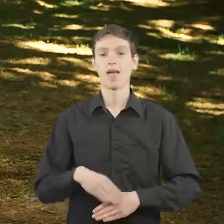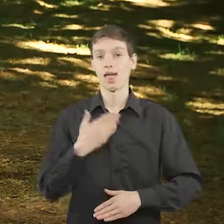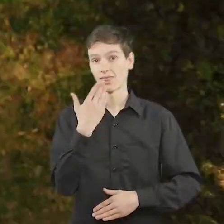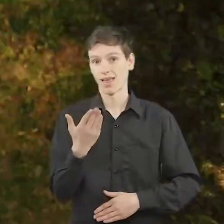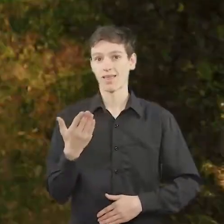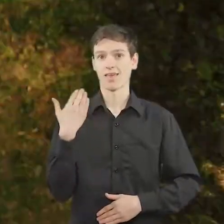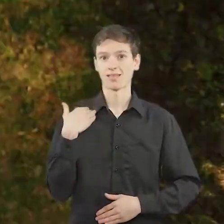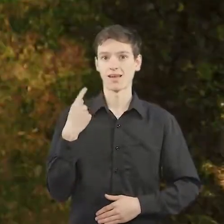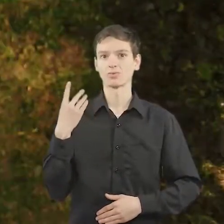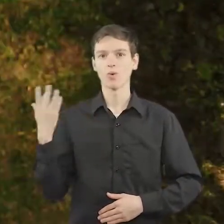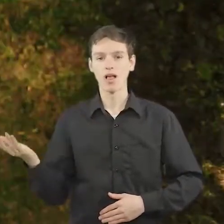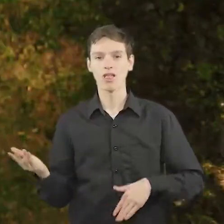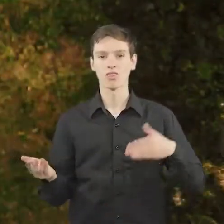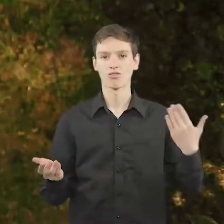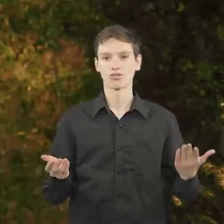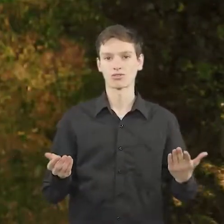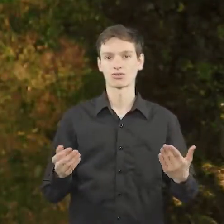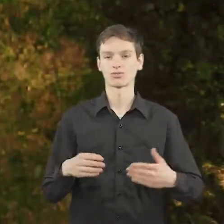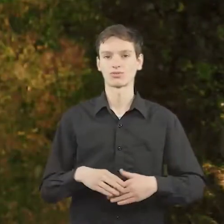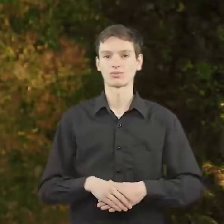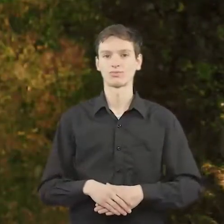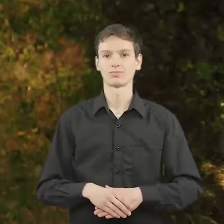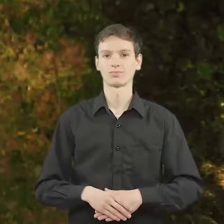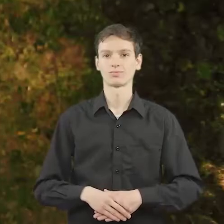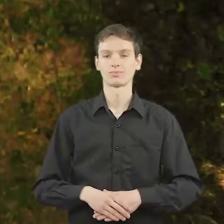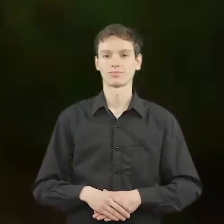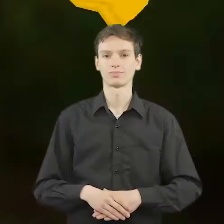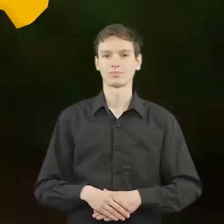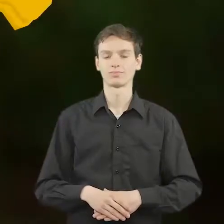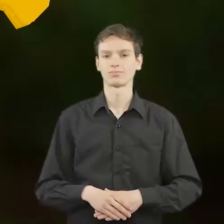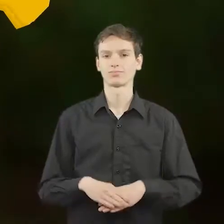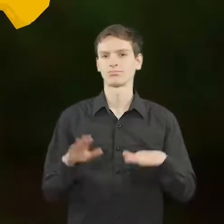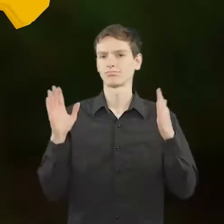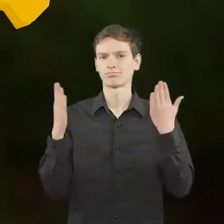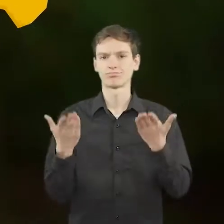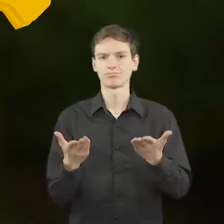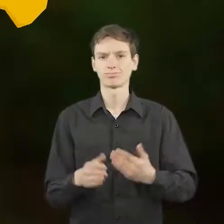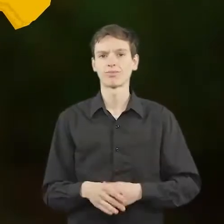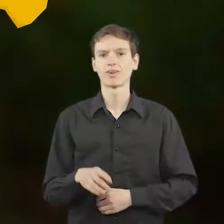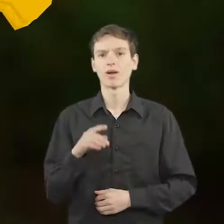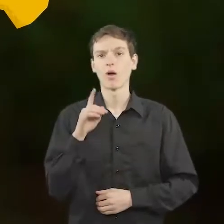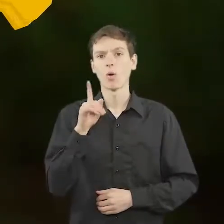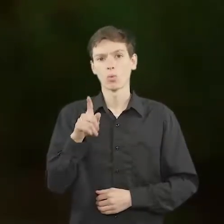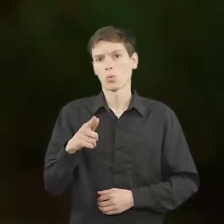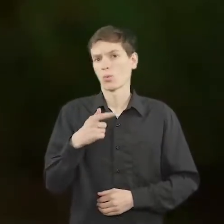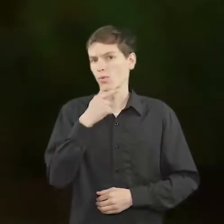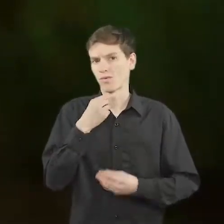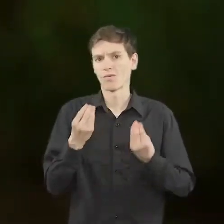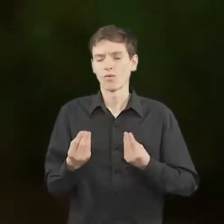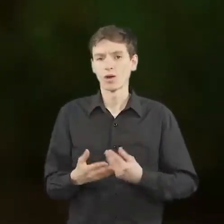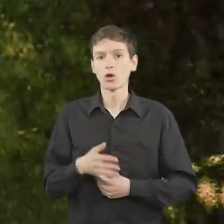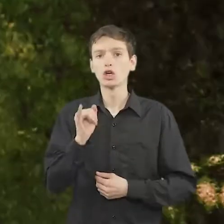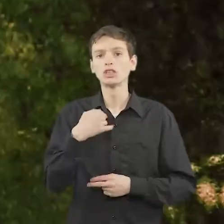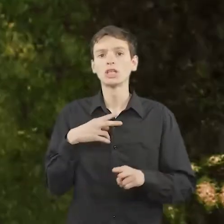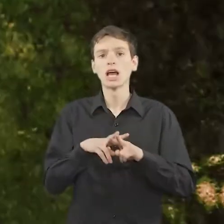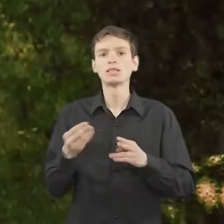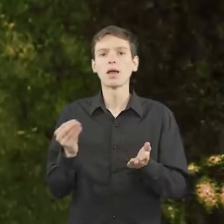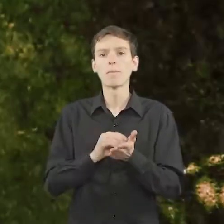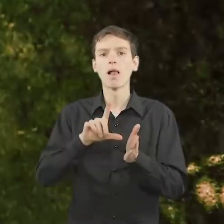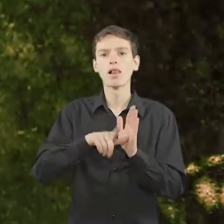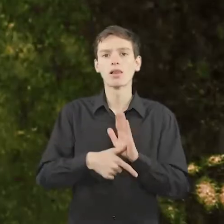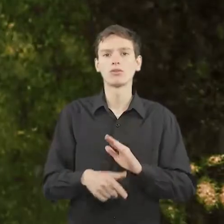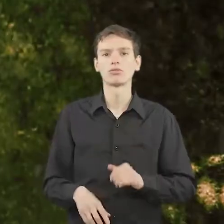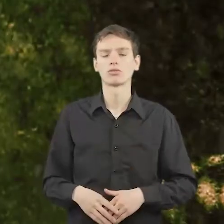otro. Adelante, atrás, un lado, al otro. Adelante, lado al otro. Sara, qué seca eres. ¿Y si lo hacemos más lento?